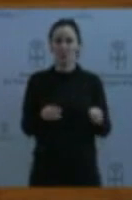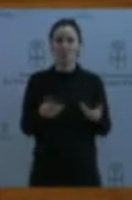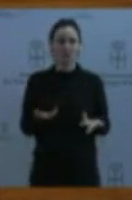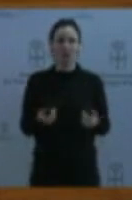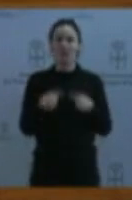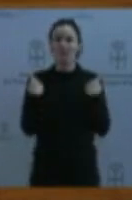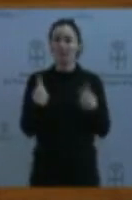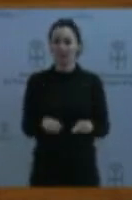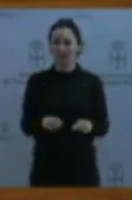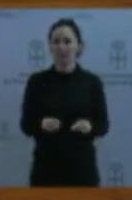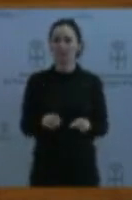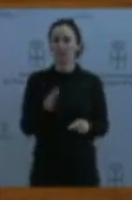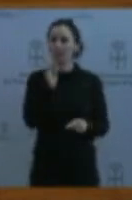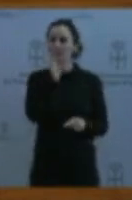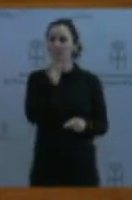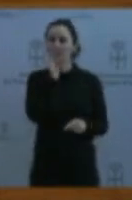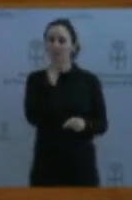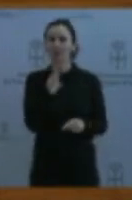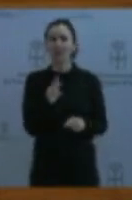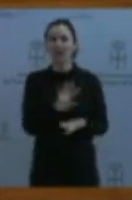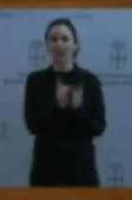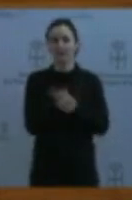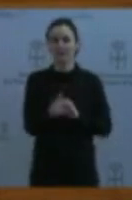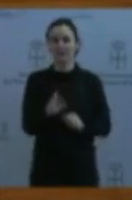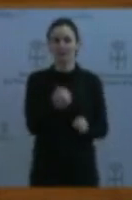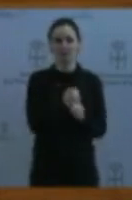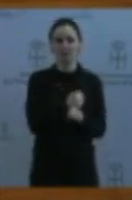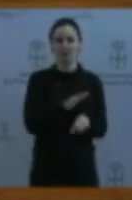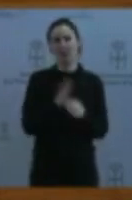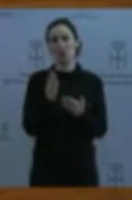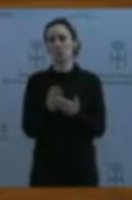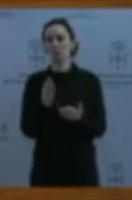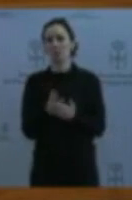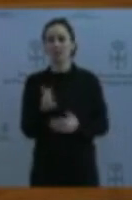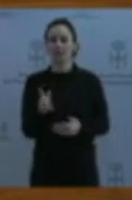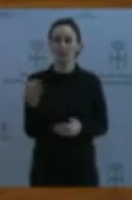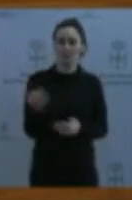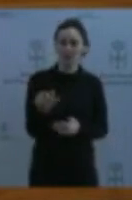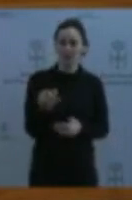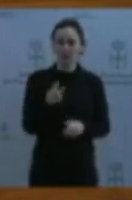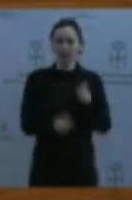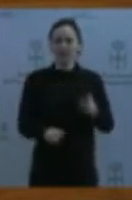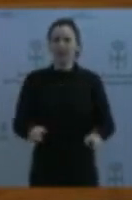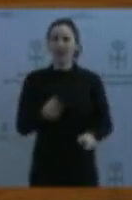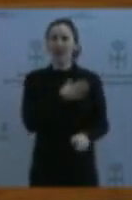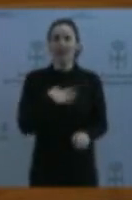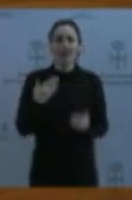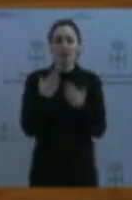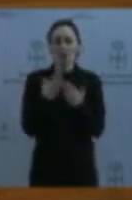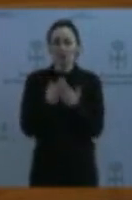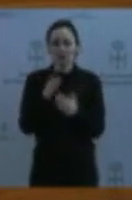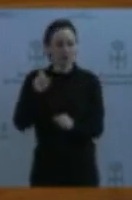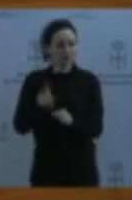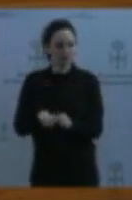derecho al empleo por el derecho al cursillo, la gente al final no encontró ni cursillo ni derecho al empleo.